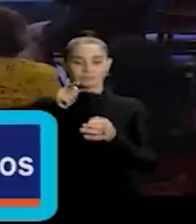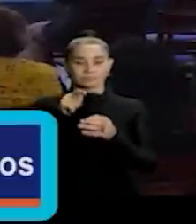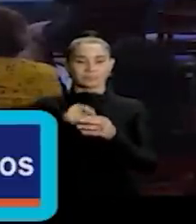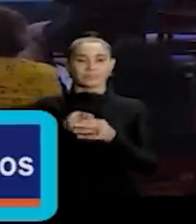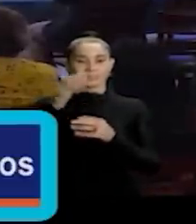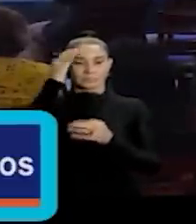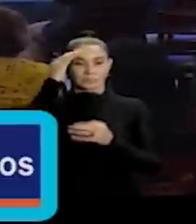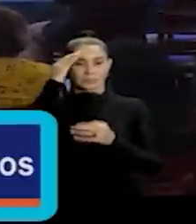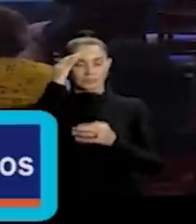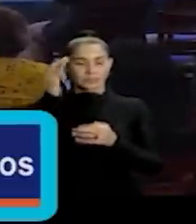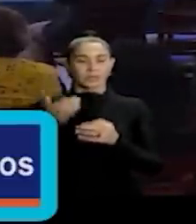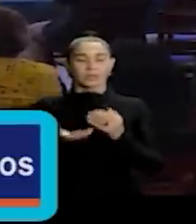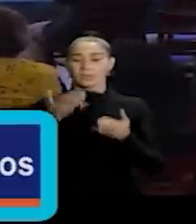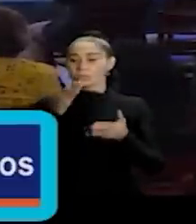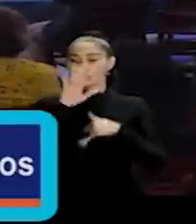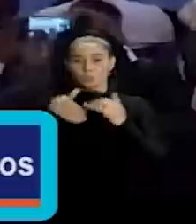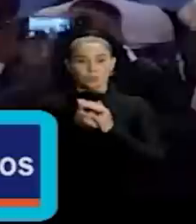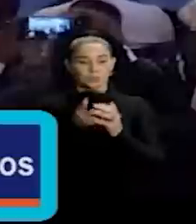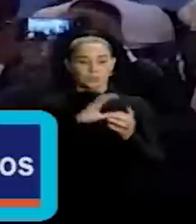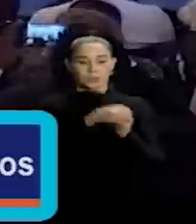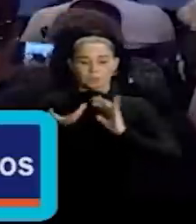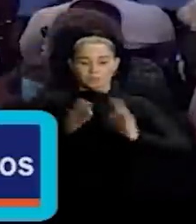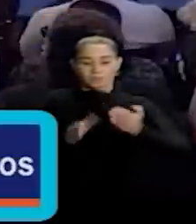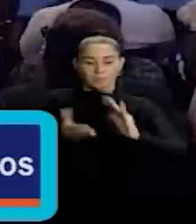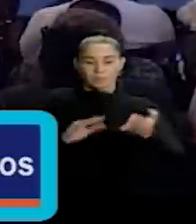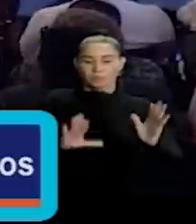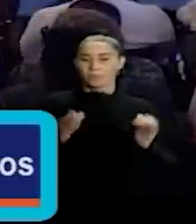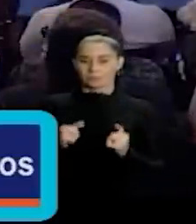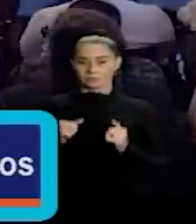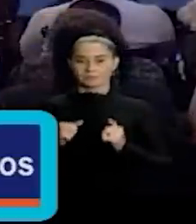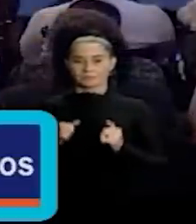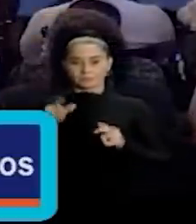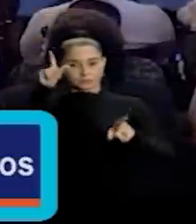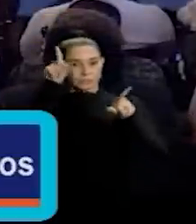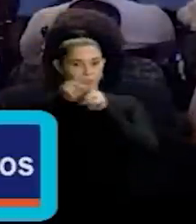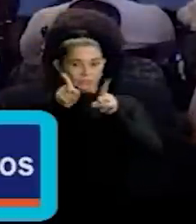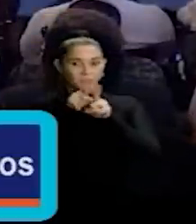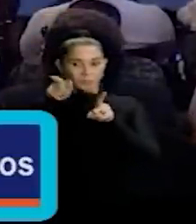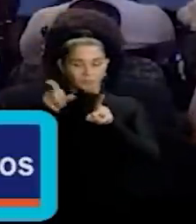Porque si no, estuvieran muertos todos los que estaban en el vehículo.